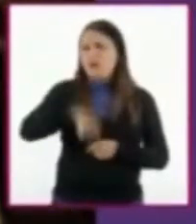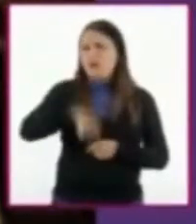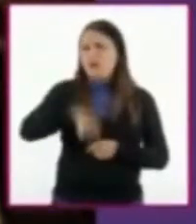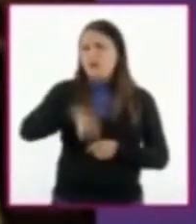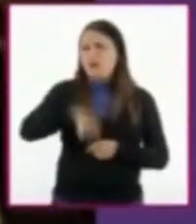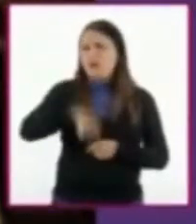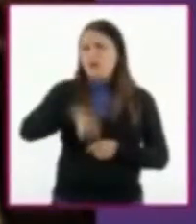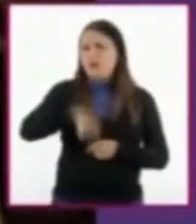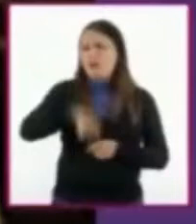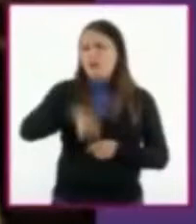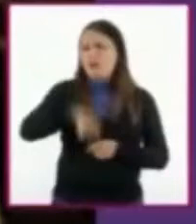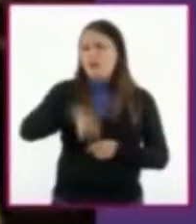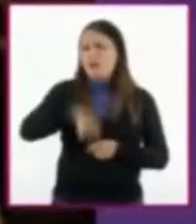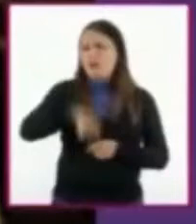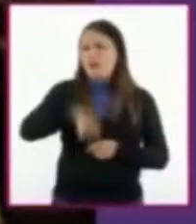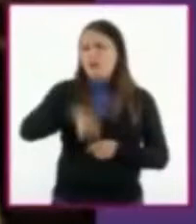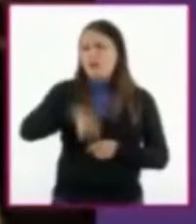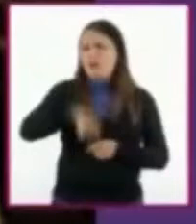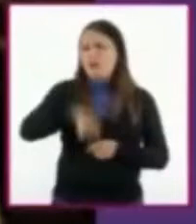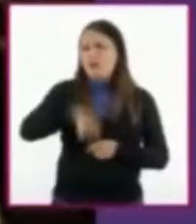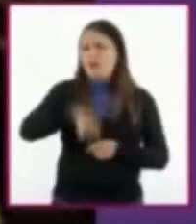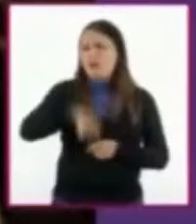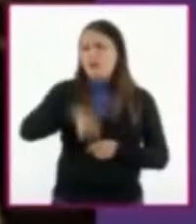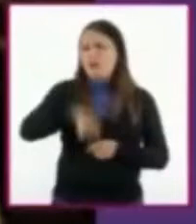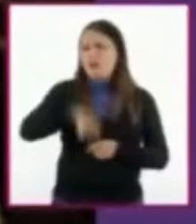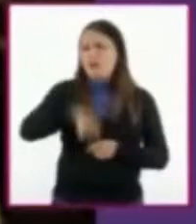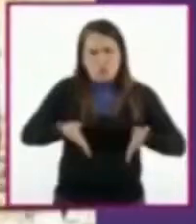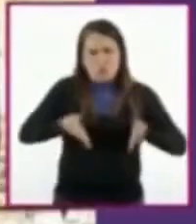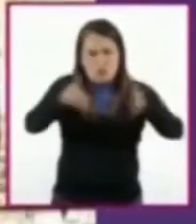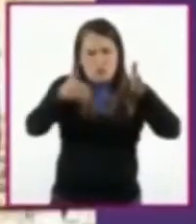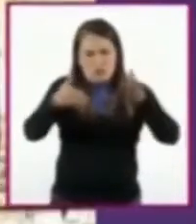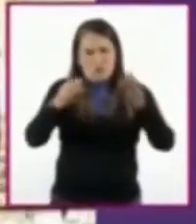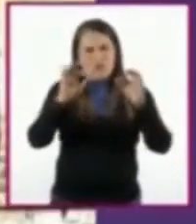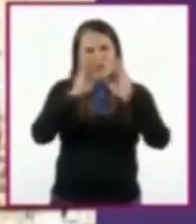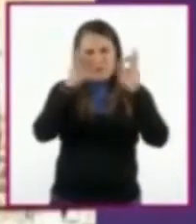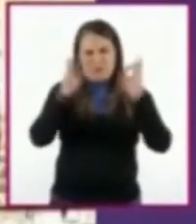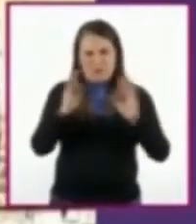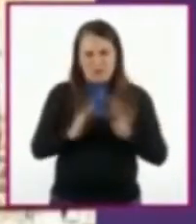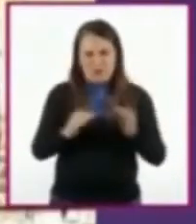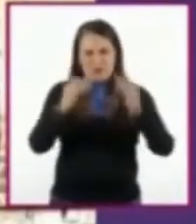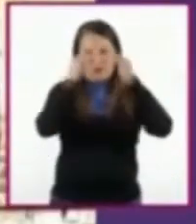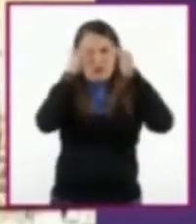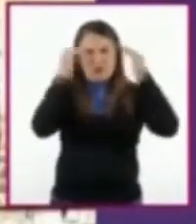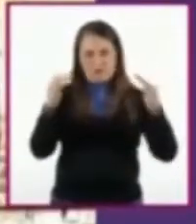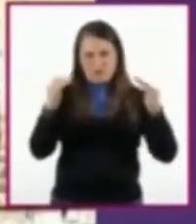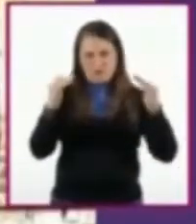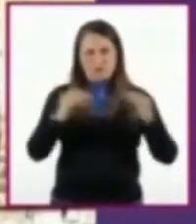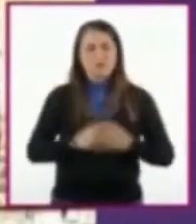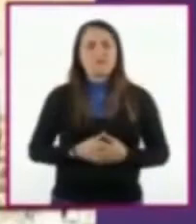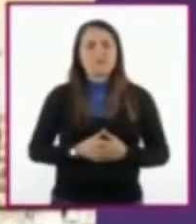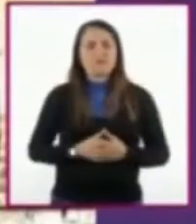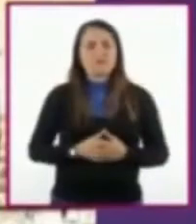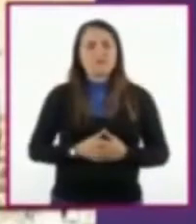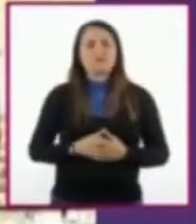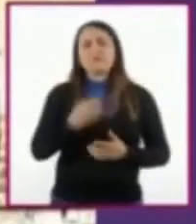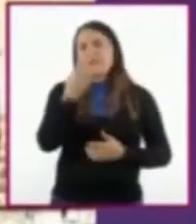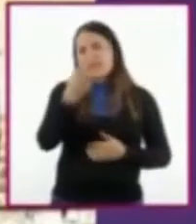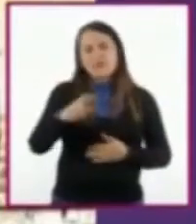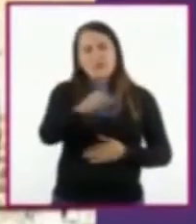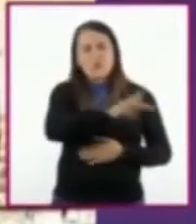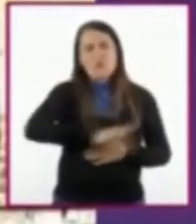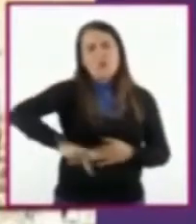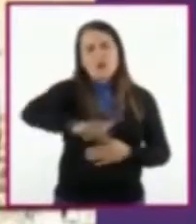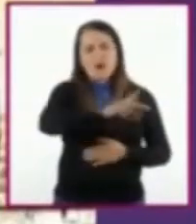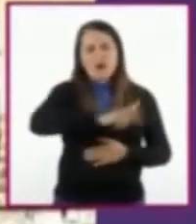Algunas viviendas tienen tipo de construcción con formas rectas, geométricas y techos a dos aguas. Son típicas de las